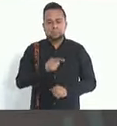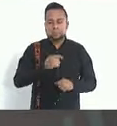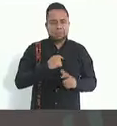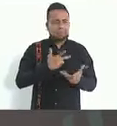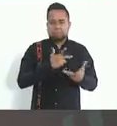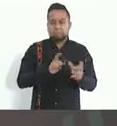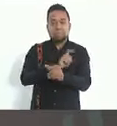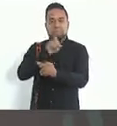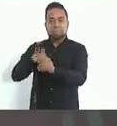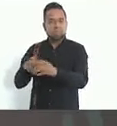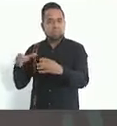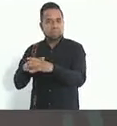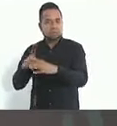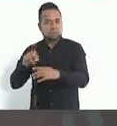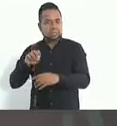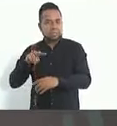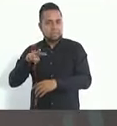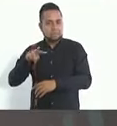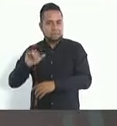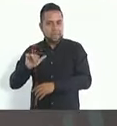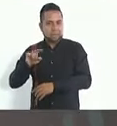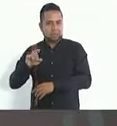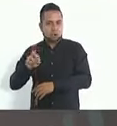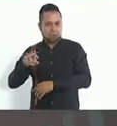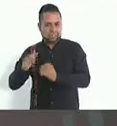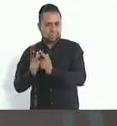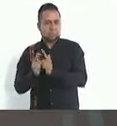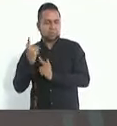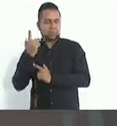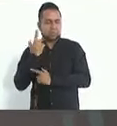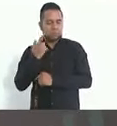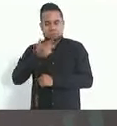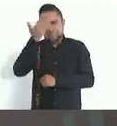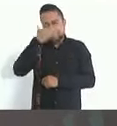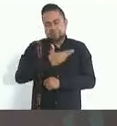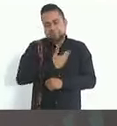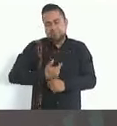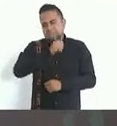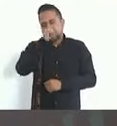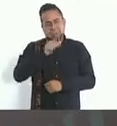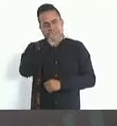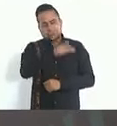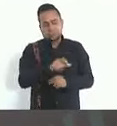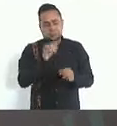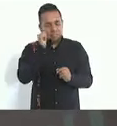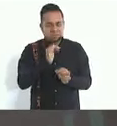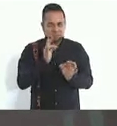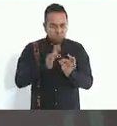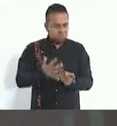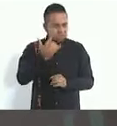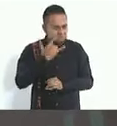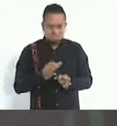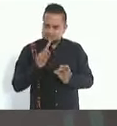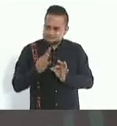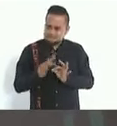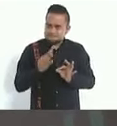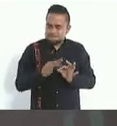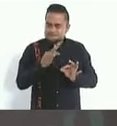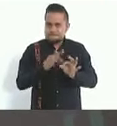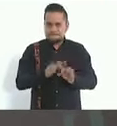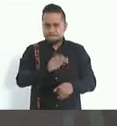conservadores. Y el presidente Juárez, ya ven, que era un hombre perseverante, que